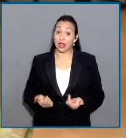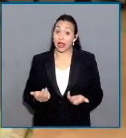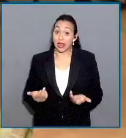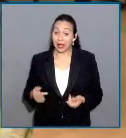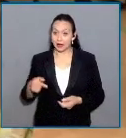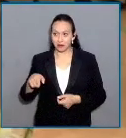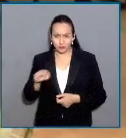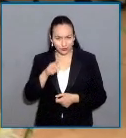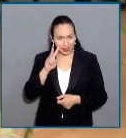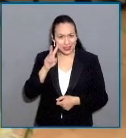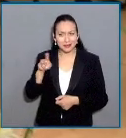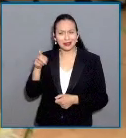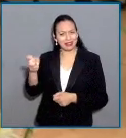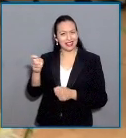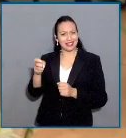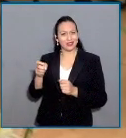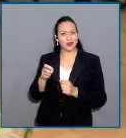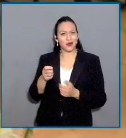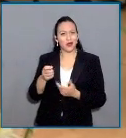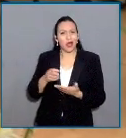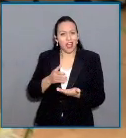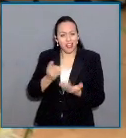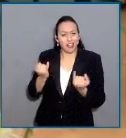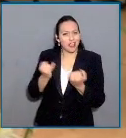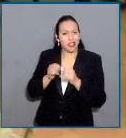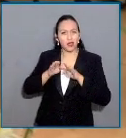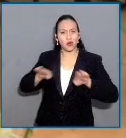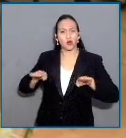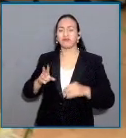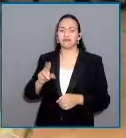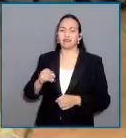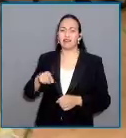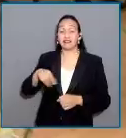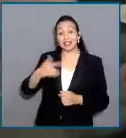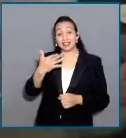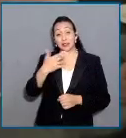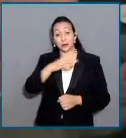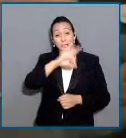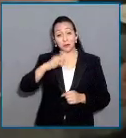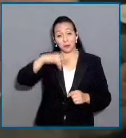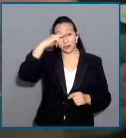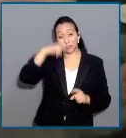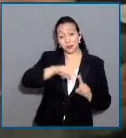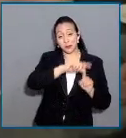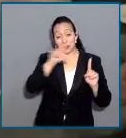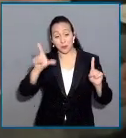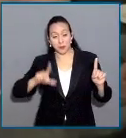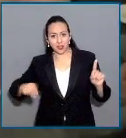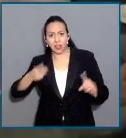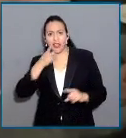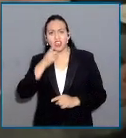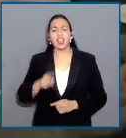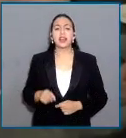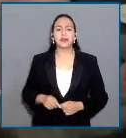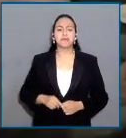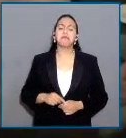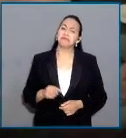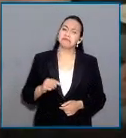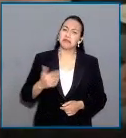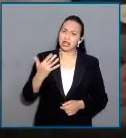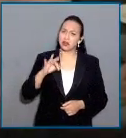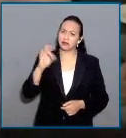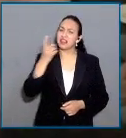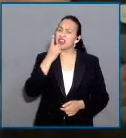retroceso en la vida democrática, el 50% de mexicanas y mexicanos dijeron estar muy satisfechos o algo satisfechos con